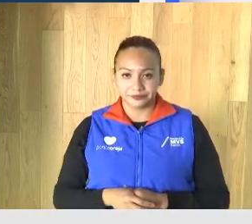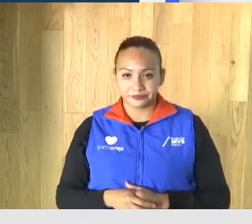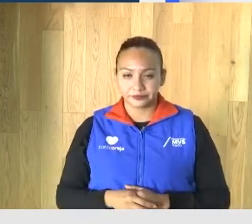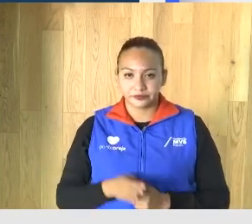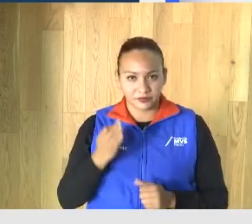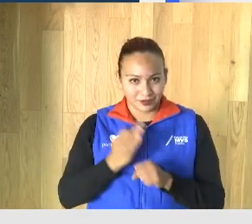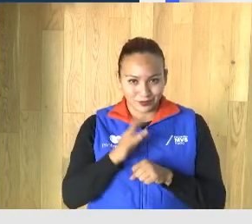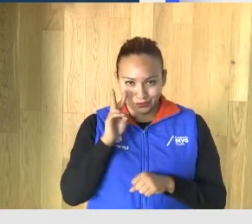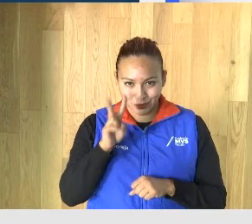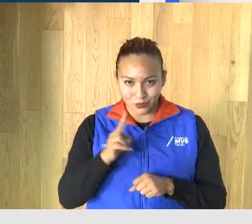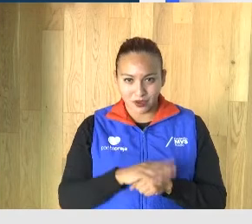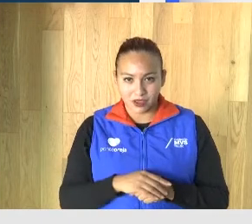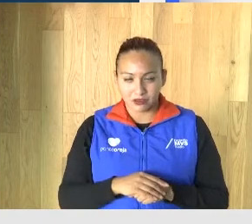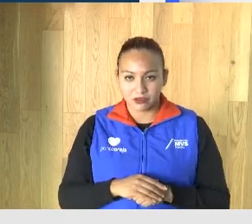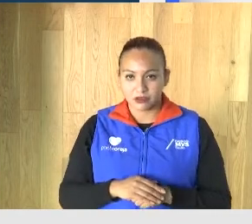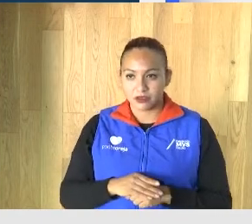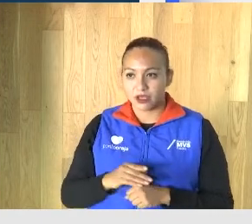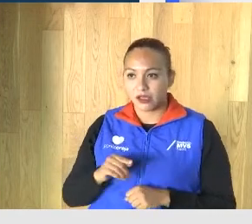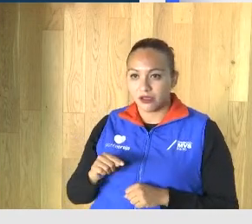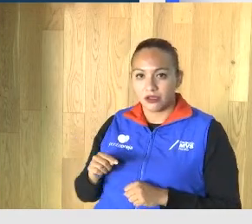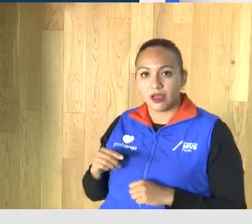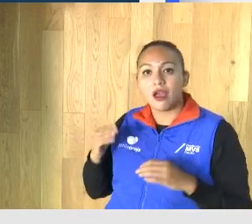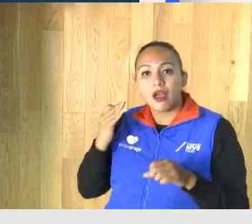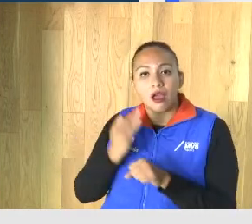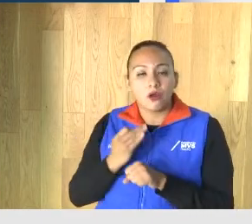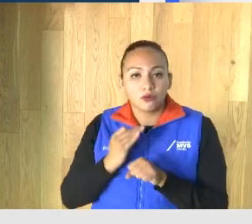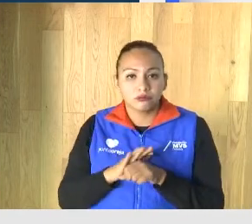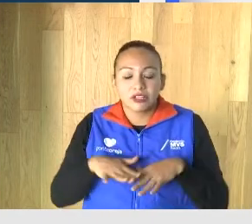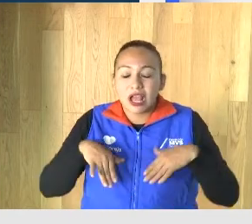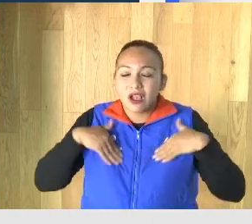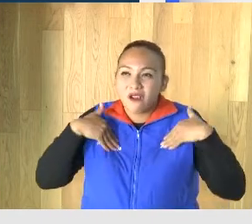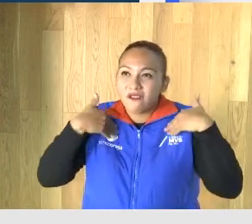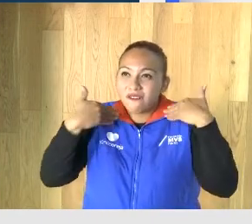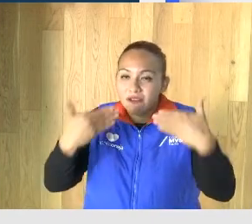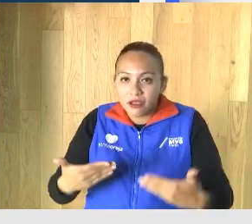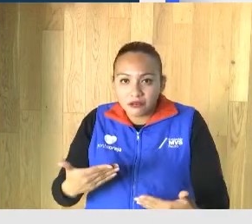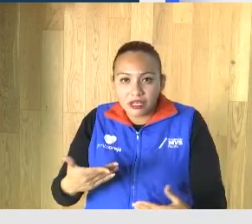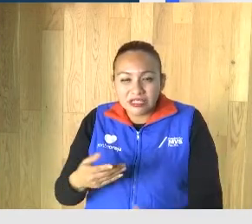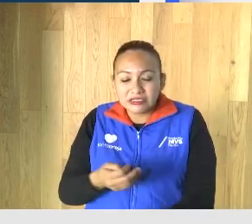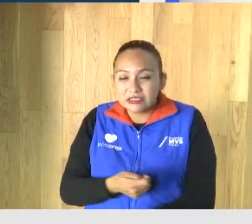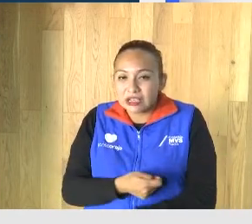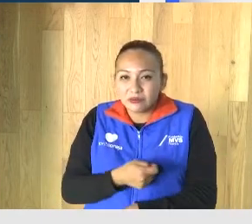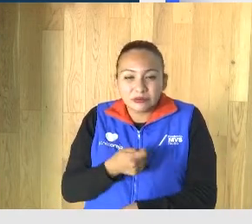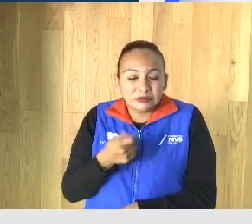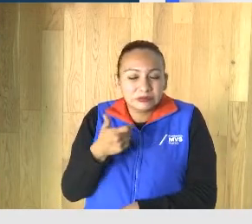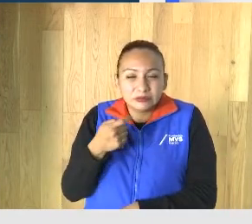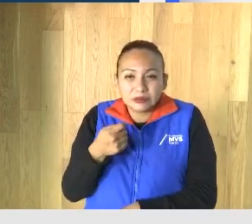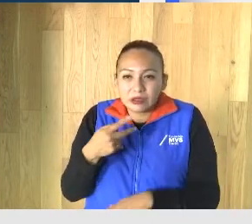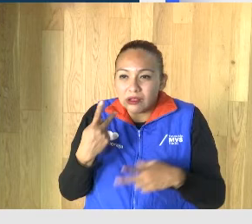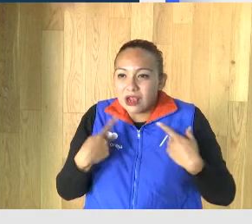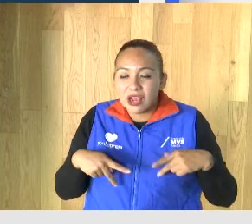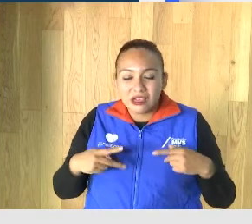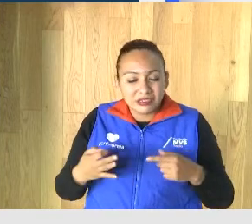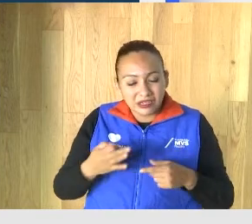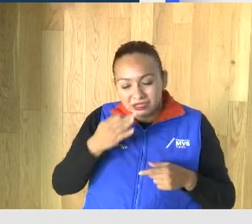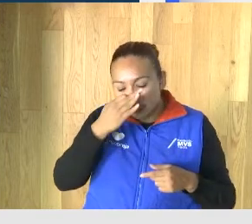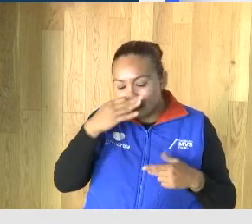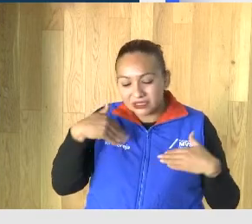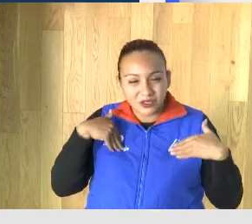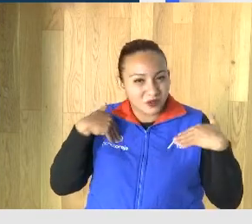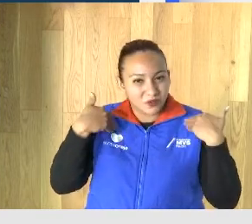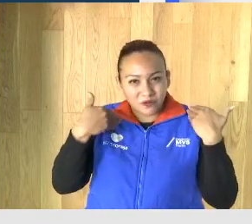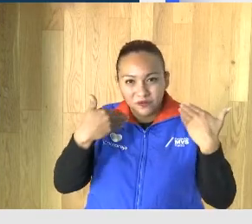que estamos viendo es que hay desde luego una crisis de la confianza. Según el barómetro de Edelman 2022, hay un tema